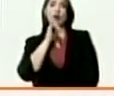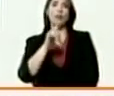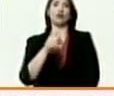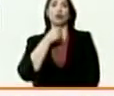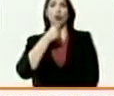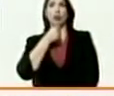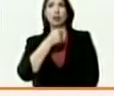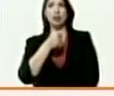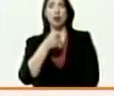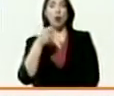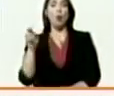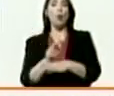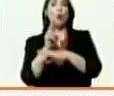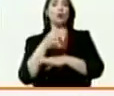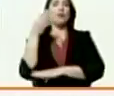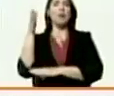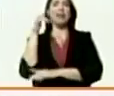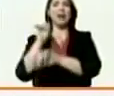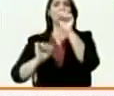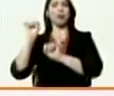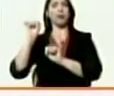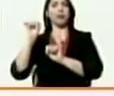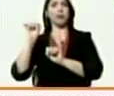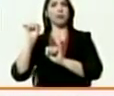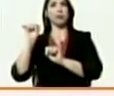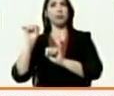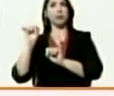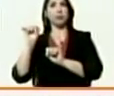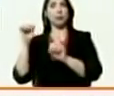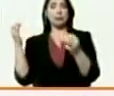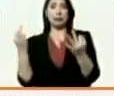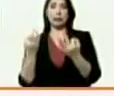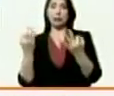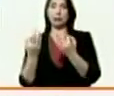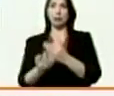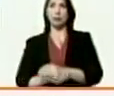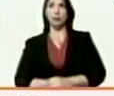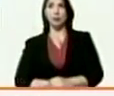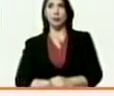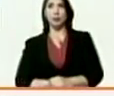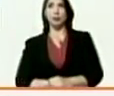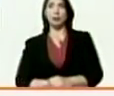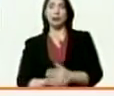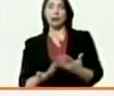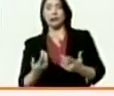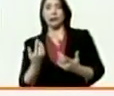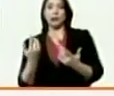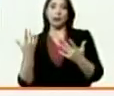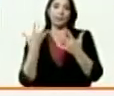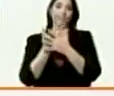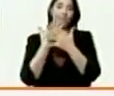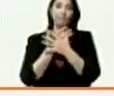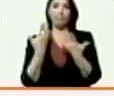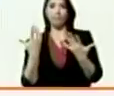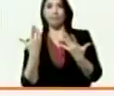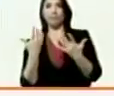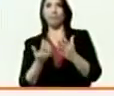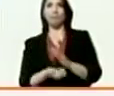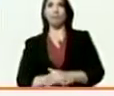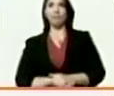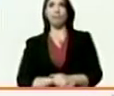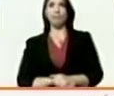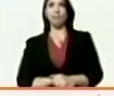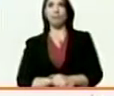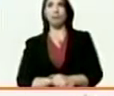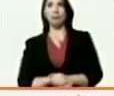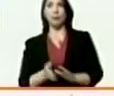tan rebelde, tan irreverente, tan siempre cuestionadora, crítica,